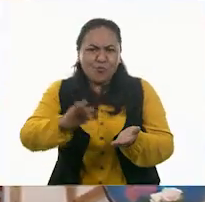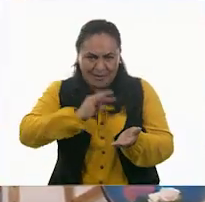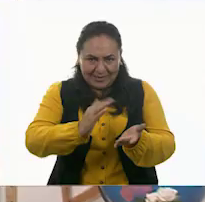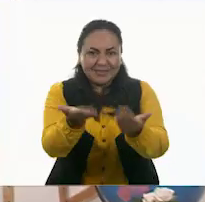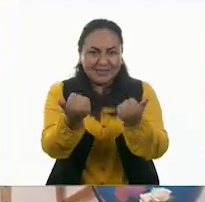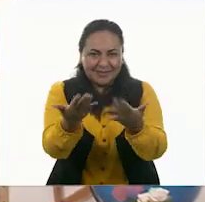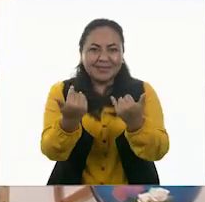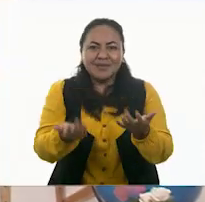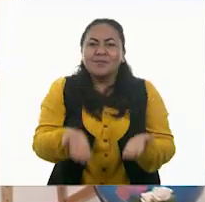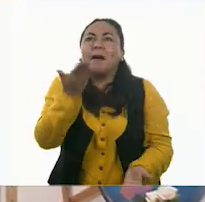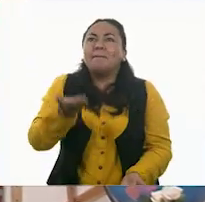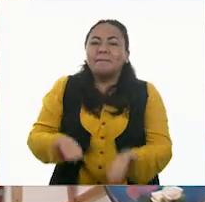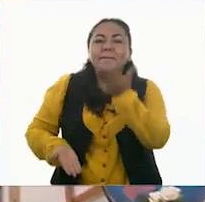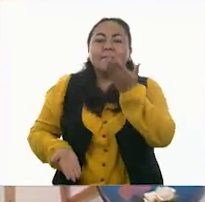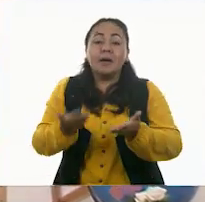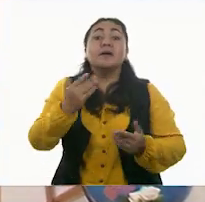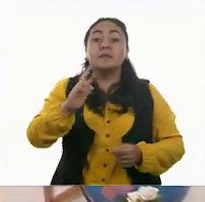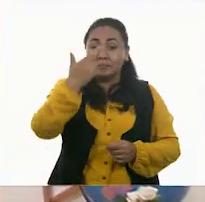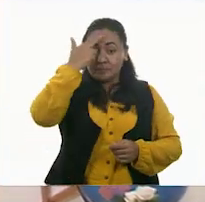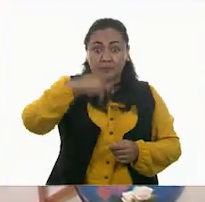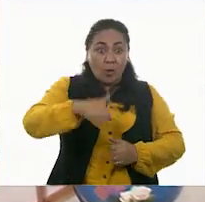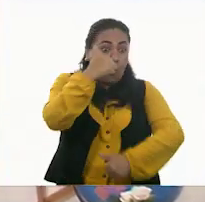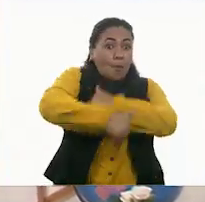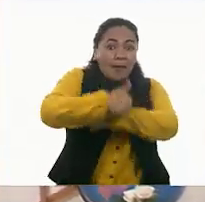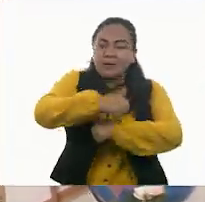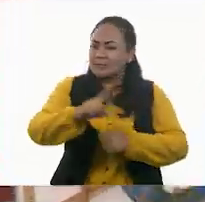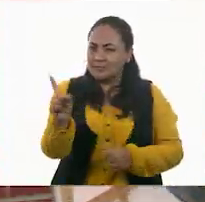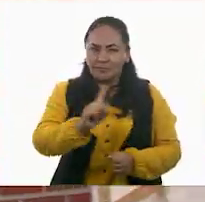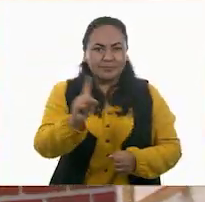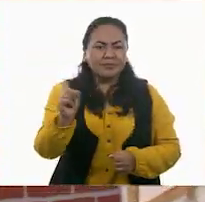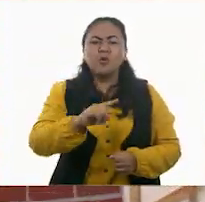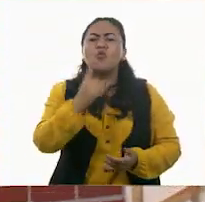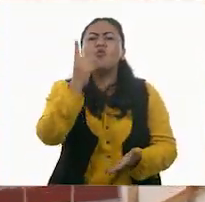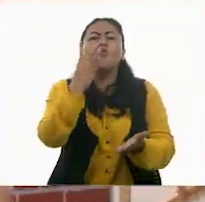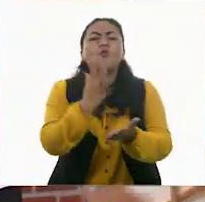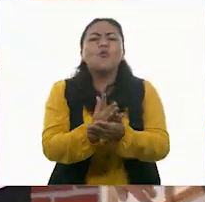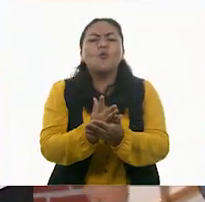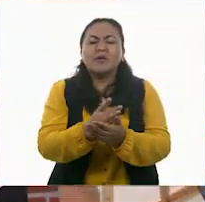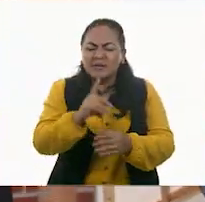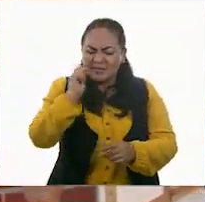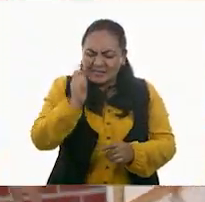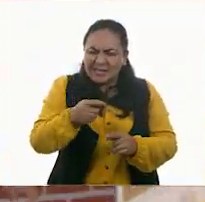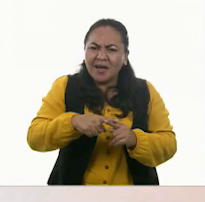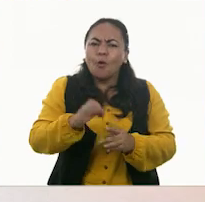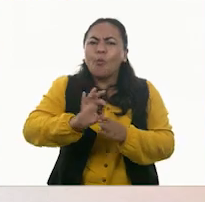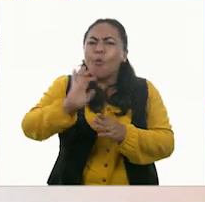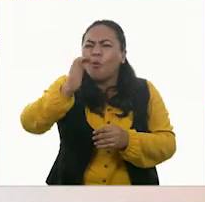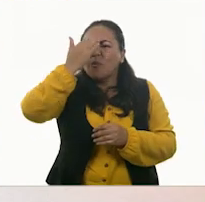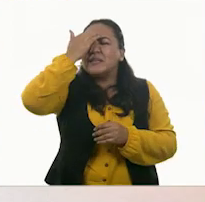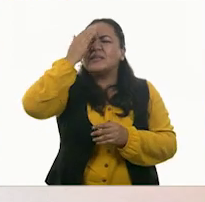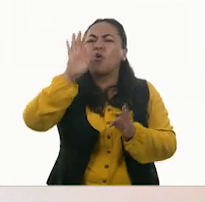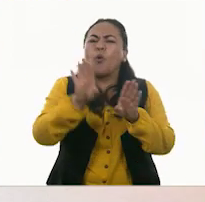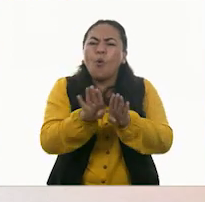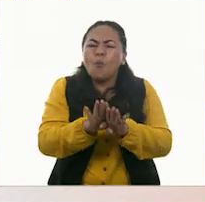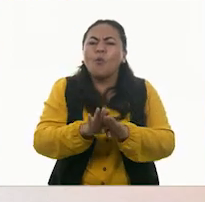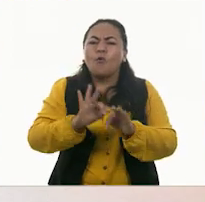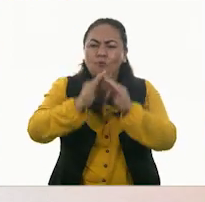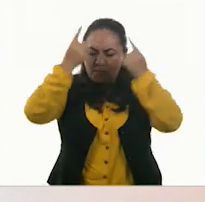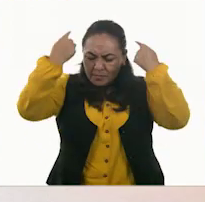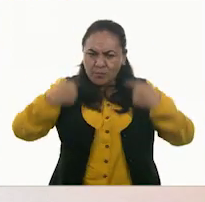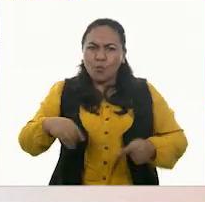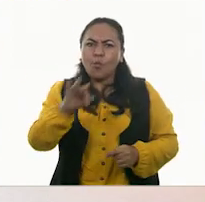Aníbal. Recuerda, no es competencia, ¿eh? Es simplemente ir conociendo el material, conociendo nuestras